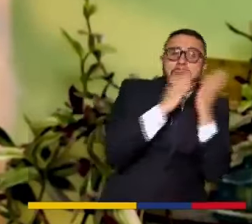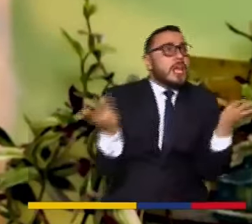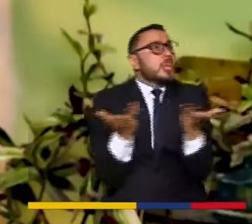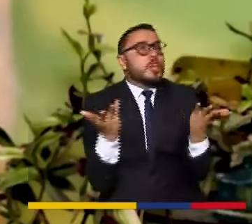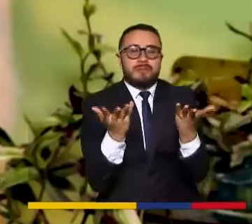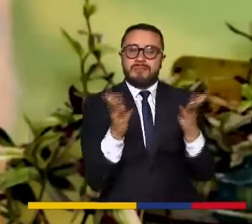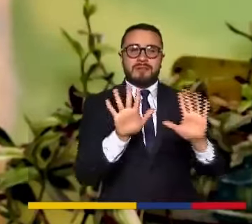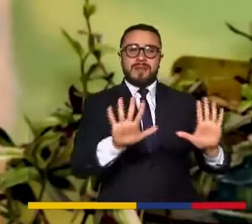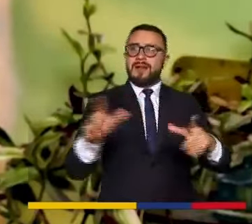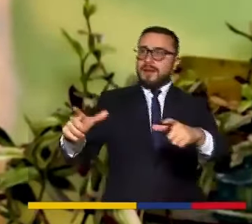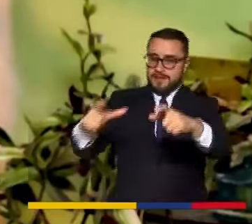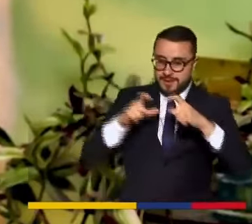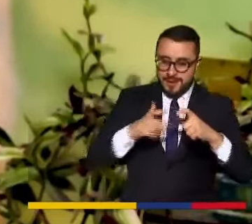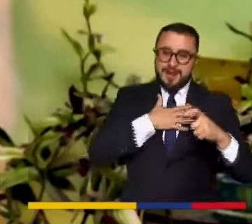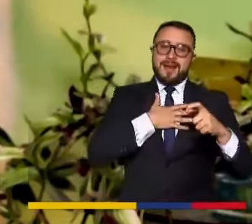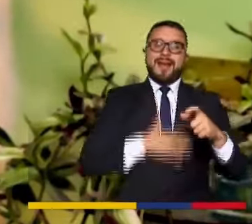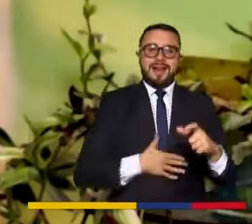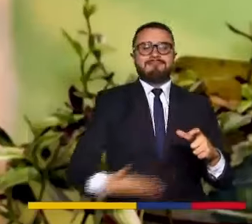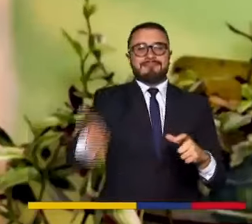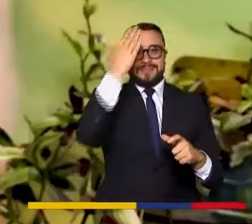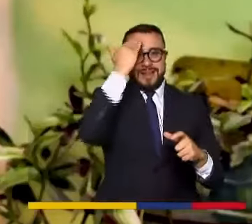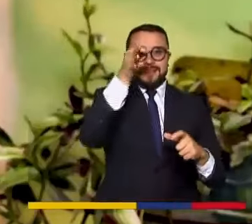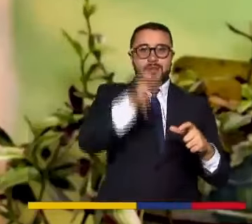dormir no podemos conformarnos solo con eso